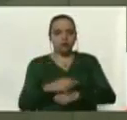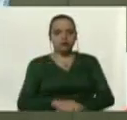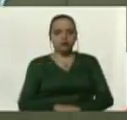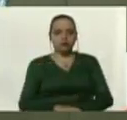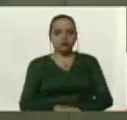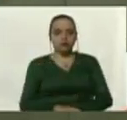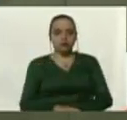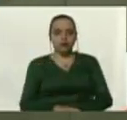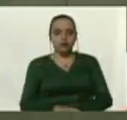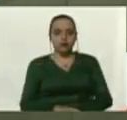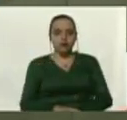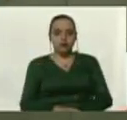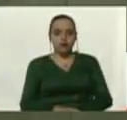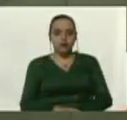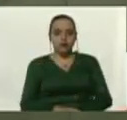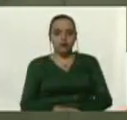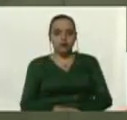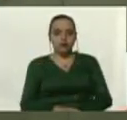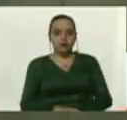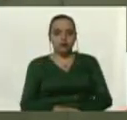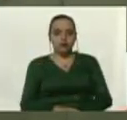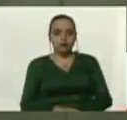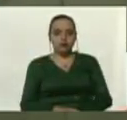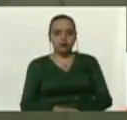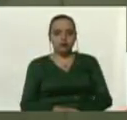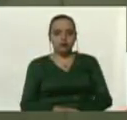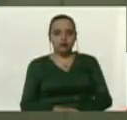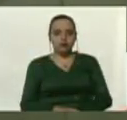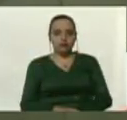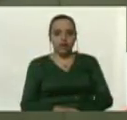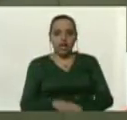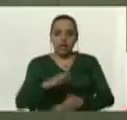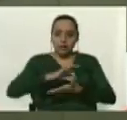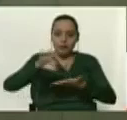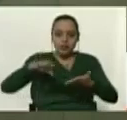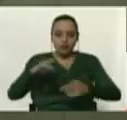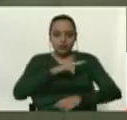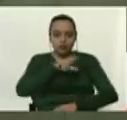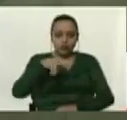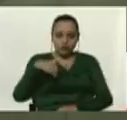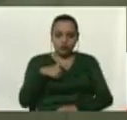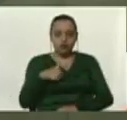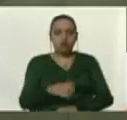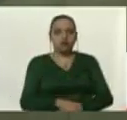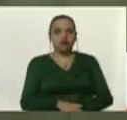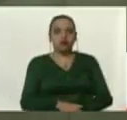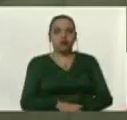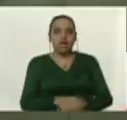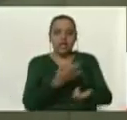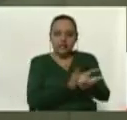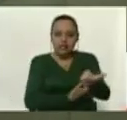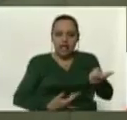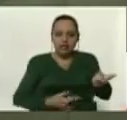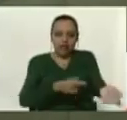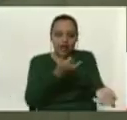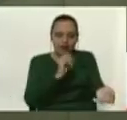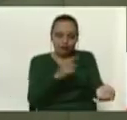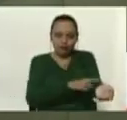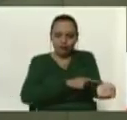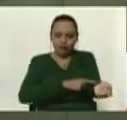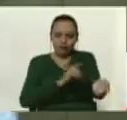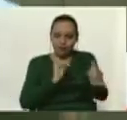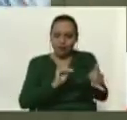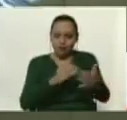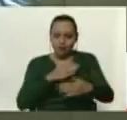Junín, Ayacucho. Ese es el espíritu nuestro. Esa sangre corre por aquí, por estas